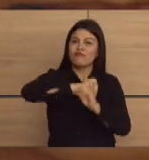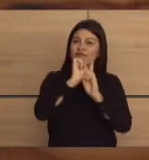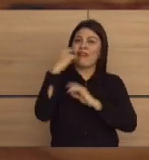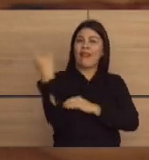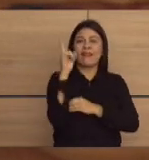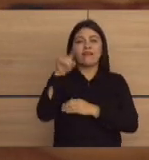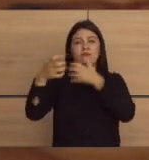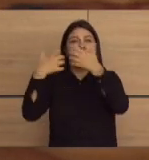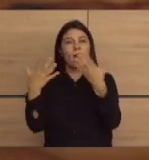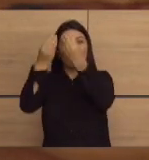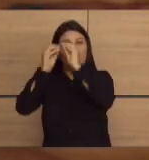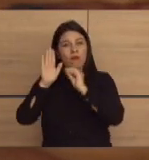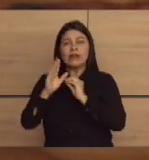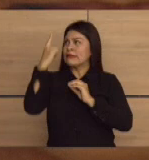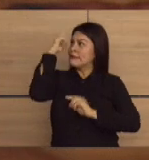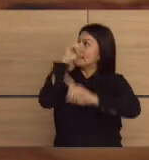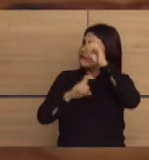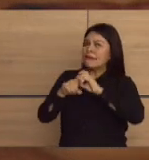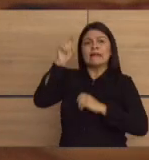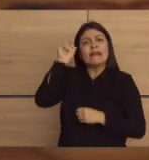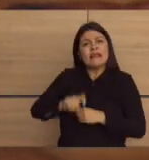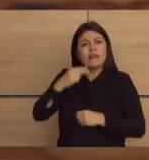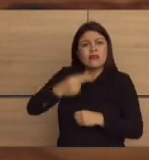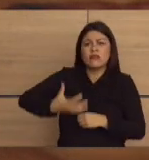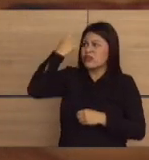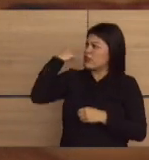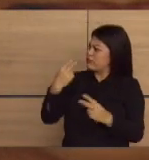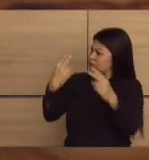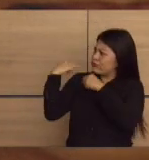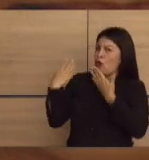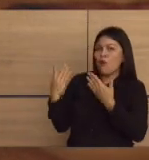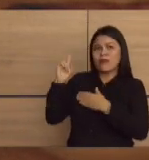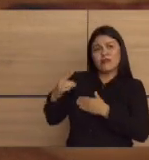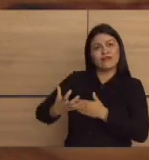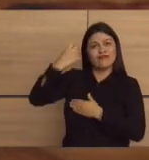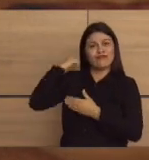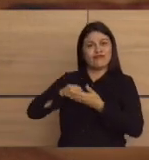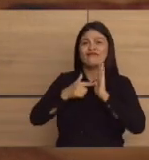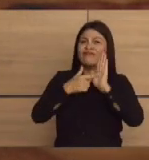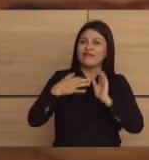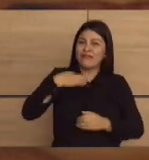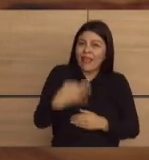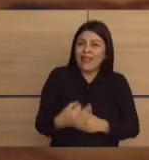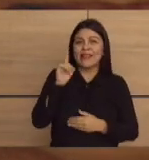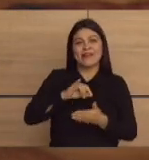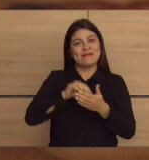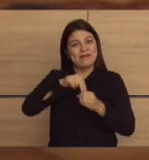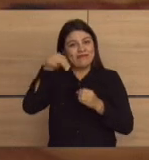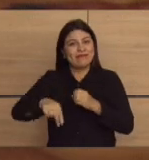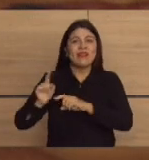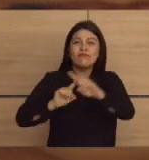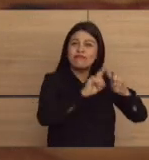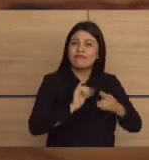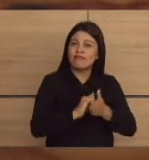educativo, a reflexionar sobre la historia, sobre la ética, la ciudadanía y sobre lo que